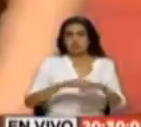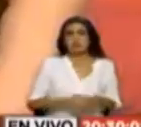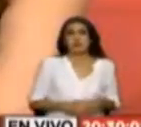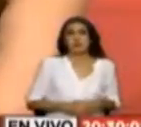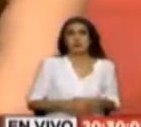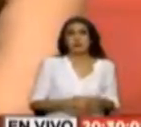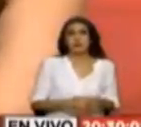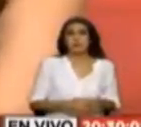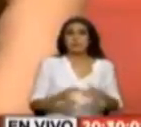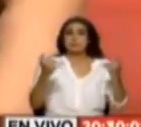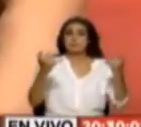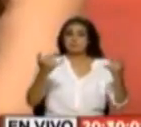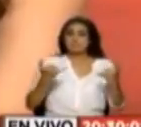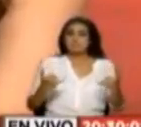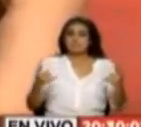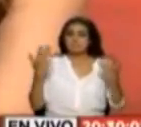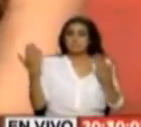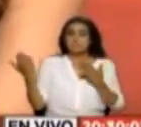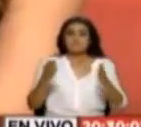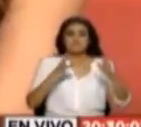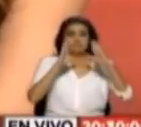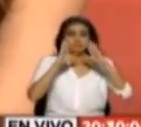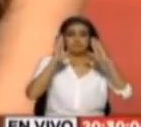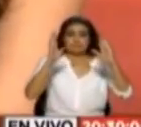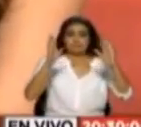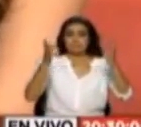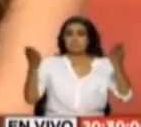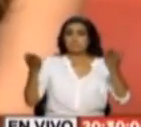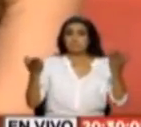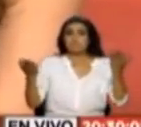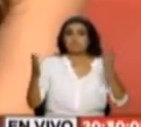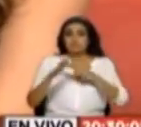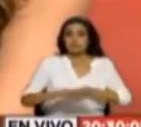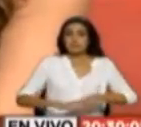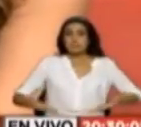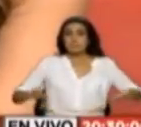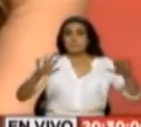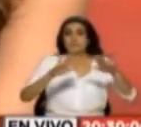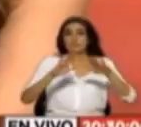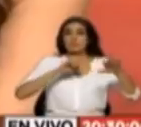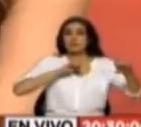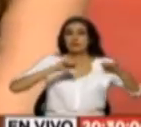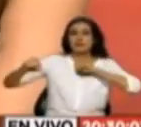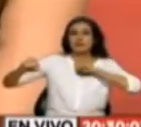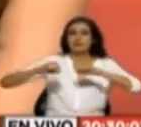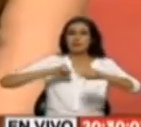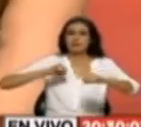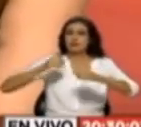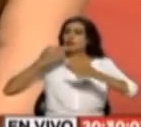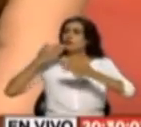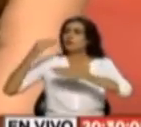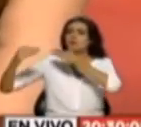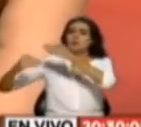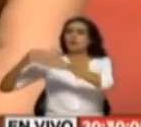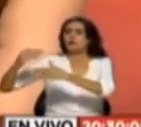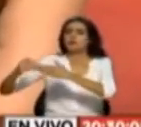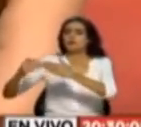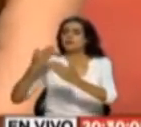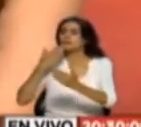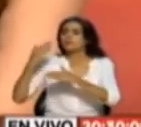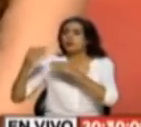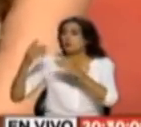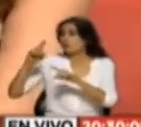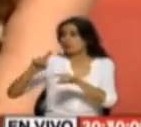también, vicepresidenta, a su cargo tiene usted la atención de las zonas afectadas por el pasado terremoto. ¿De qué forma van avanzando las obras? Porque también había